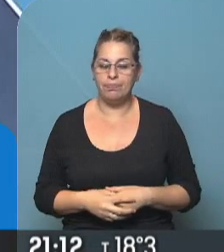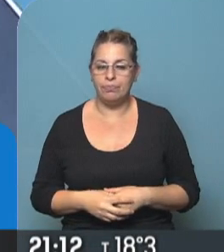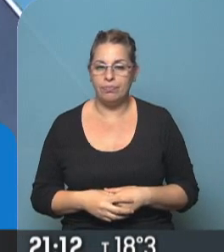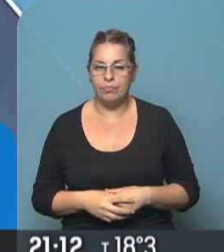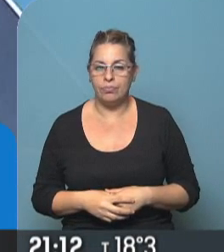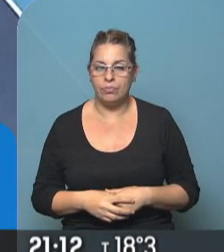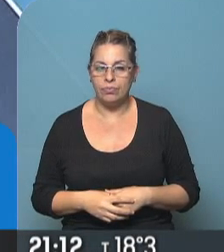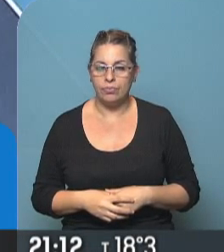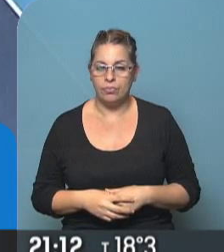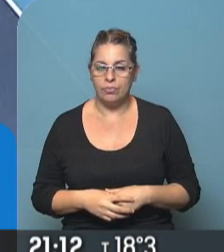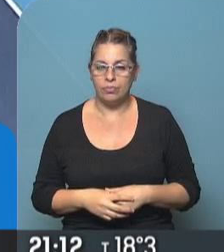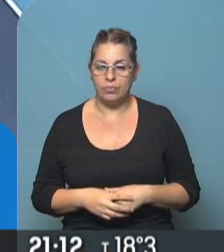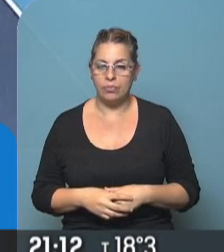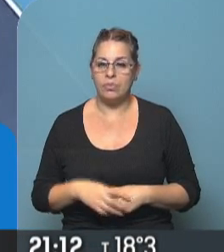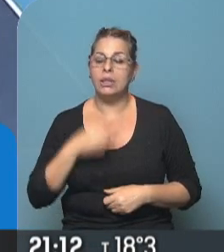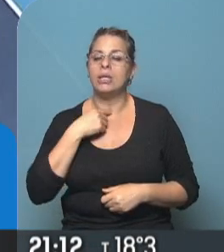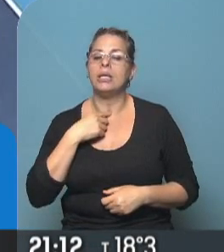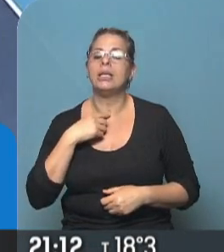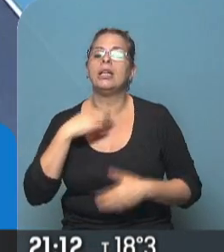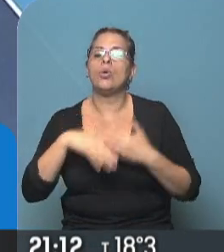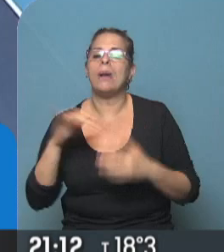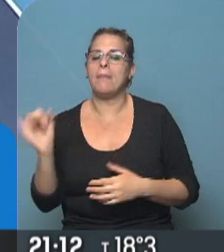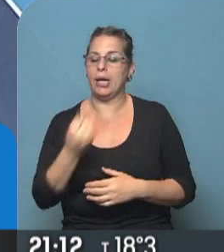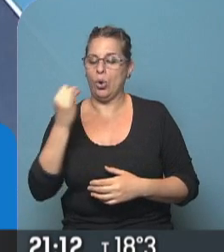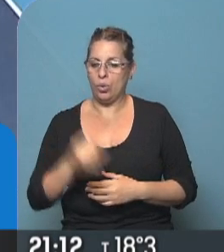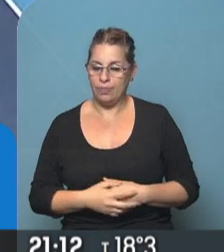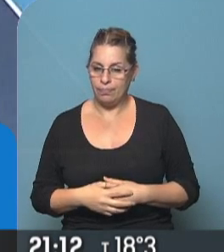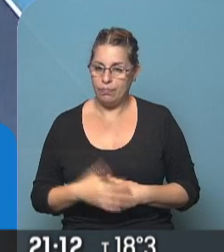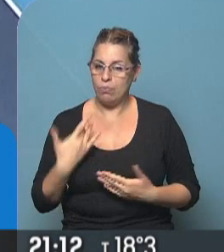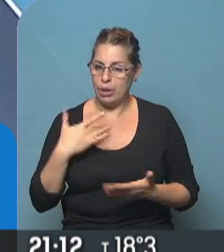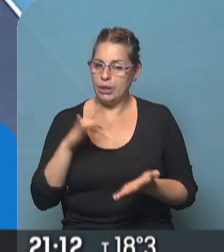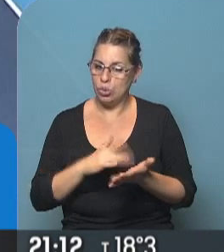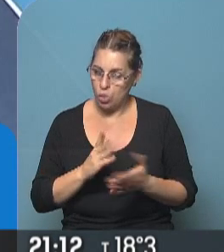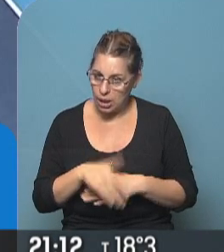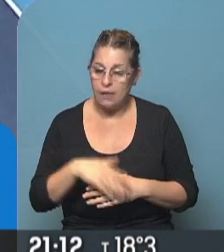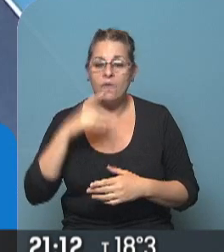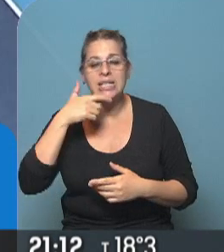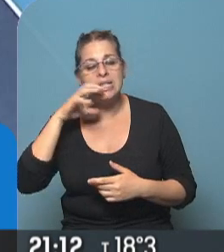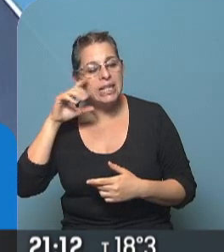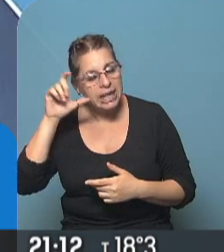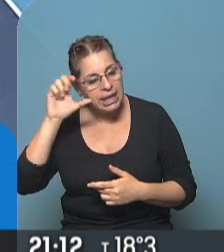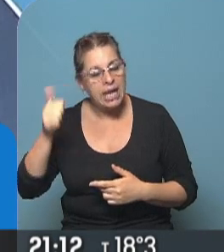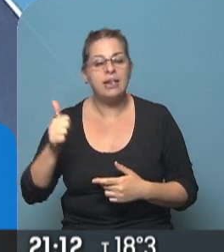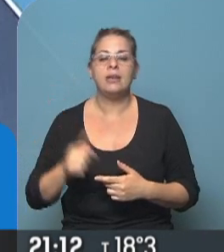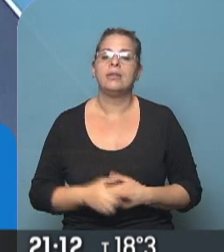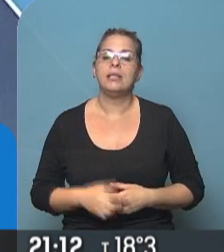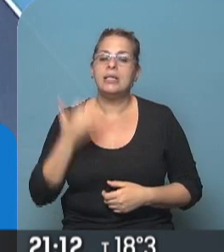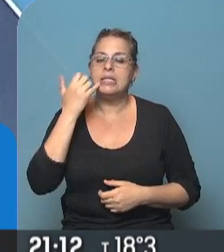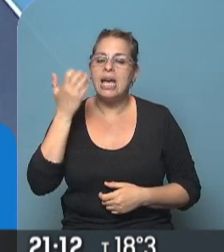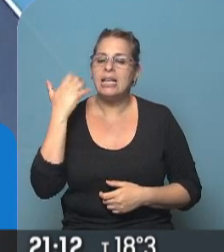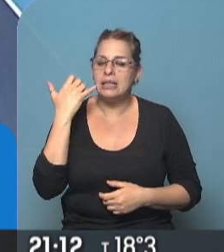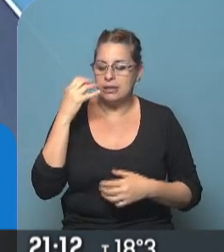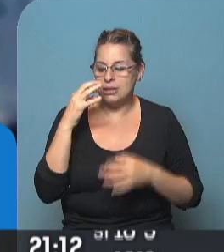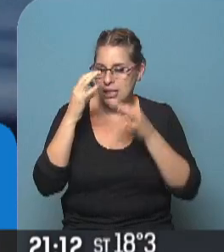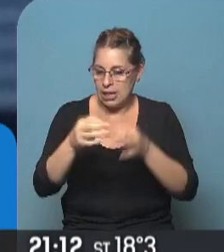él hacer la mejor performance a la que pueda acceder, tanto en Basilea, ya ha llegado a la